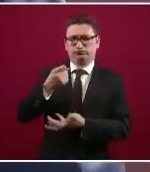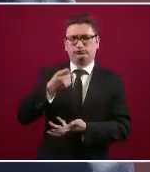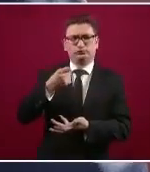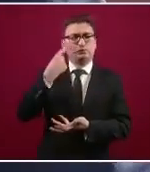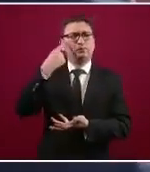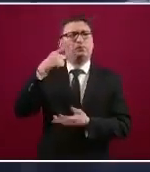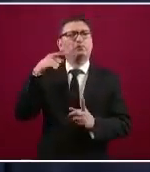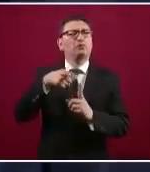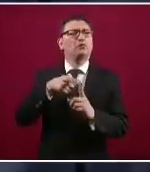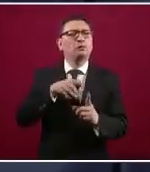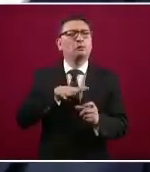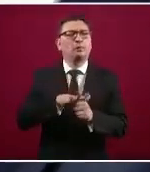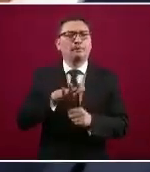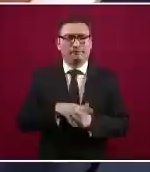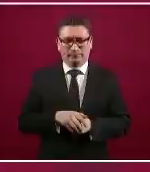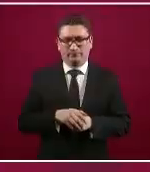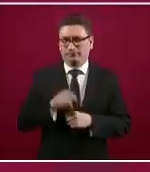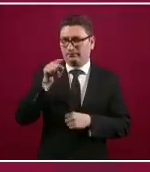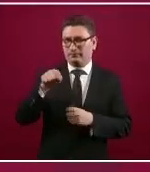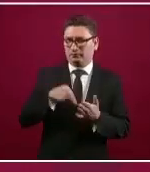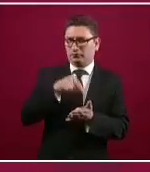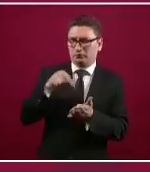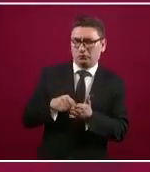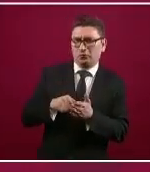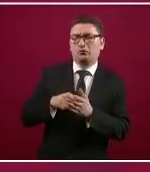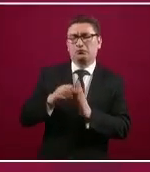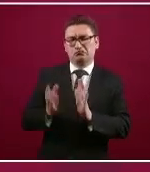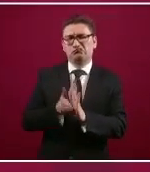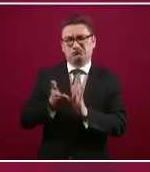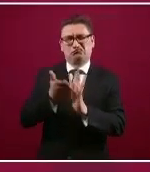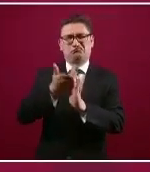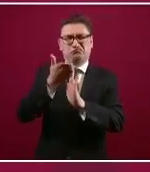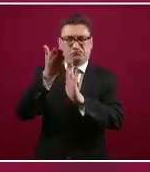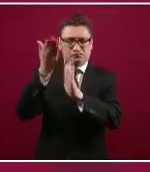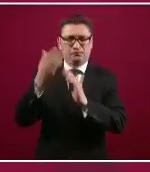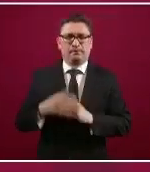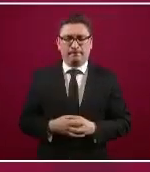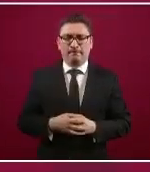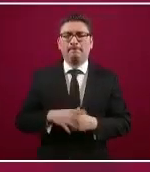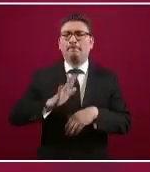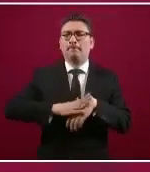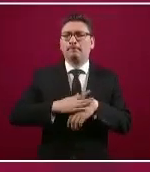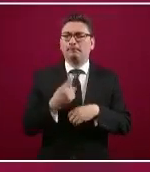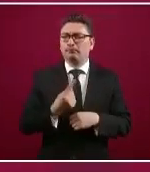la construcción de instalaciones, porque no se quiere